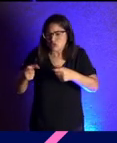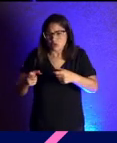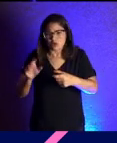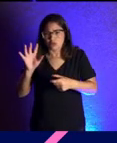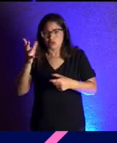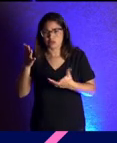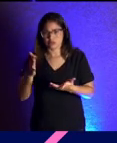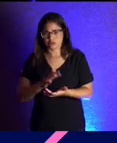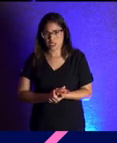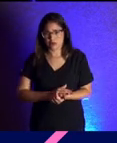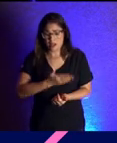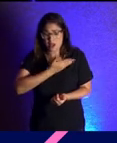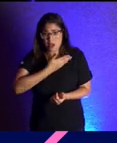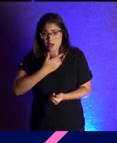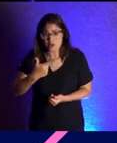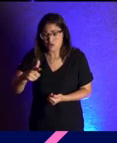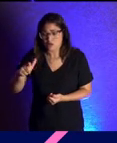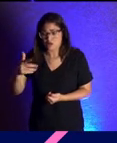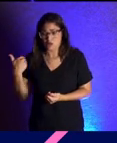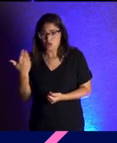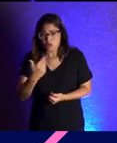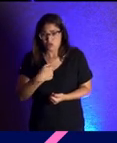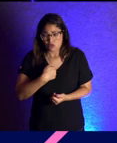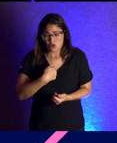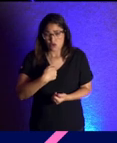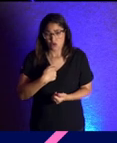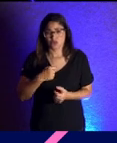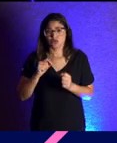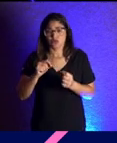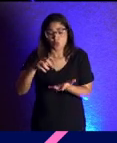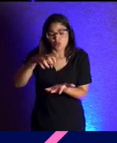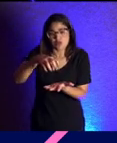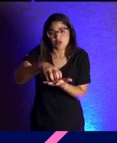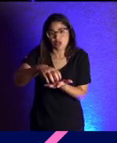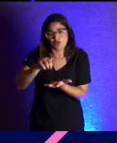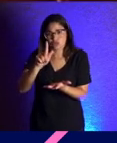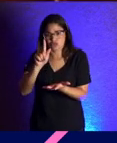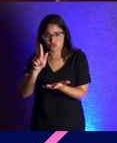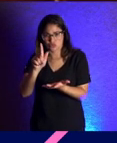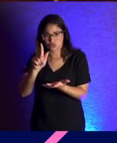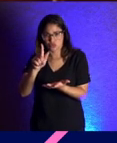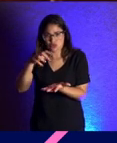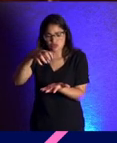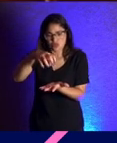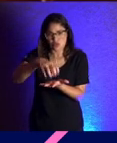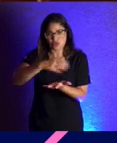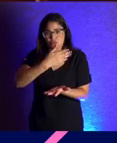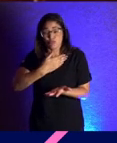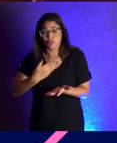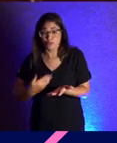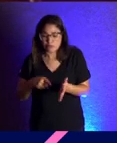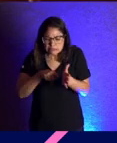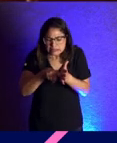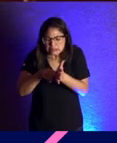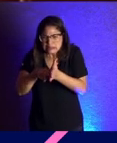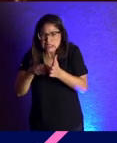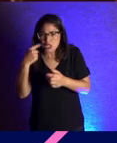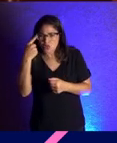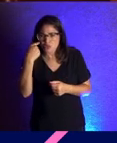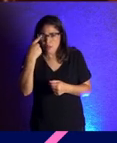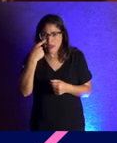involucrando con cosas que siempre se hacen en el Centro Público de Investigación en México. Ellos empezaron a hacer esos estudios, por ejemplo,